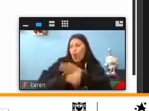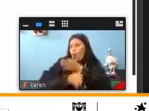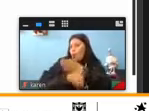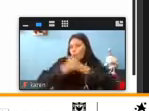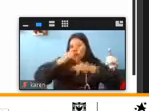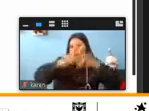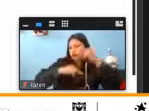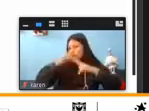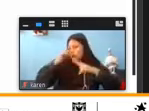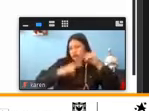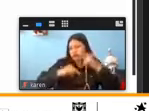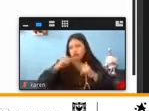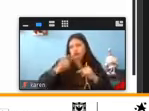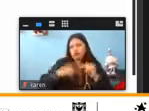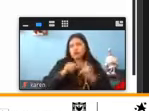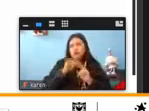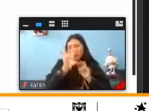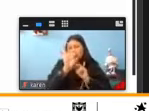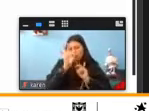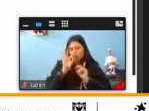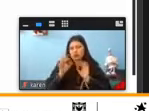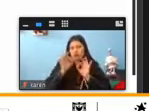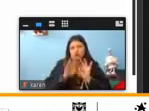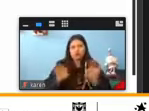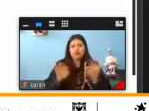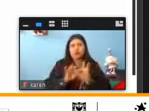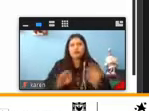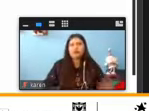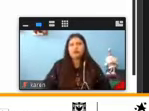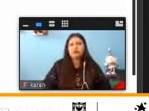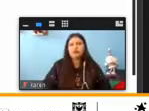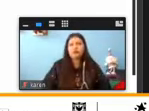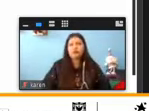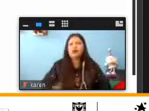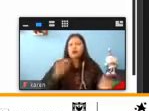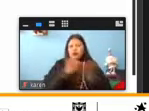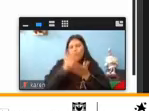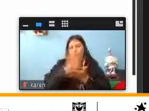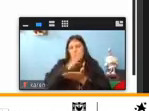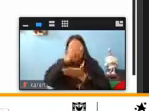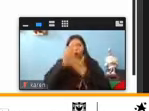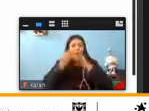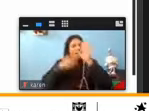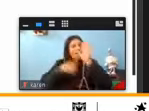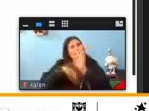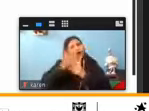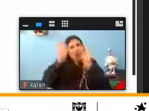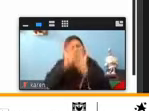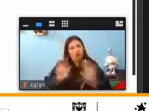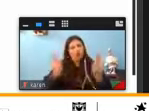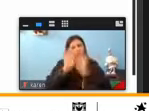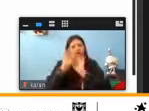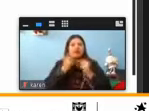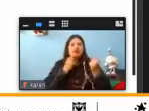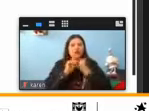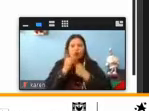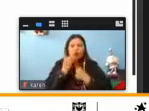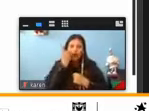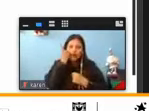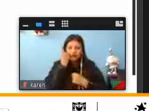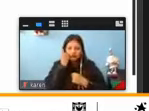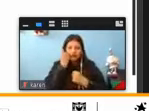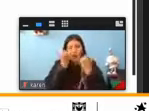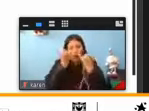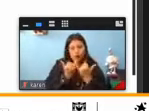construcción. Rescataría eso como una de las conclusiones más importantes del eje.